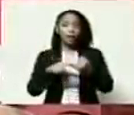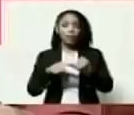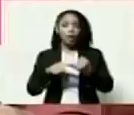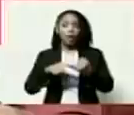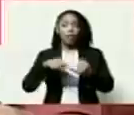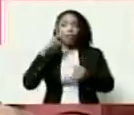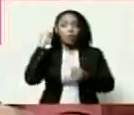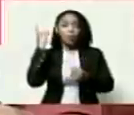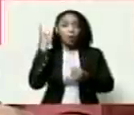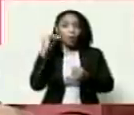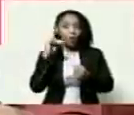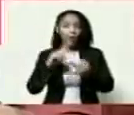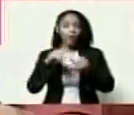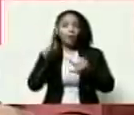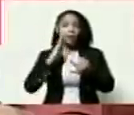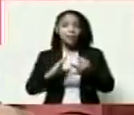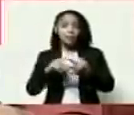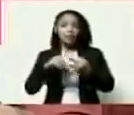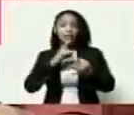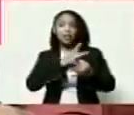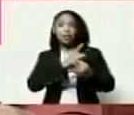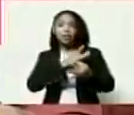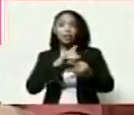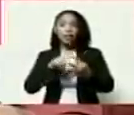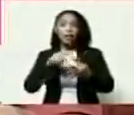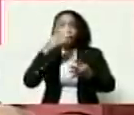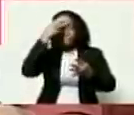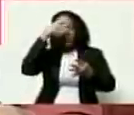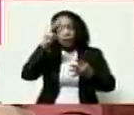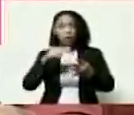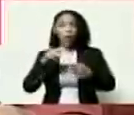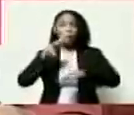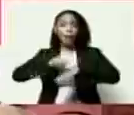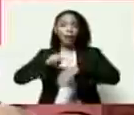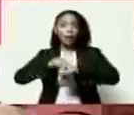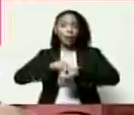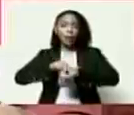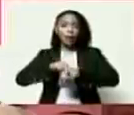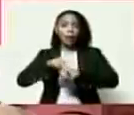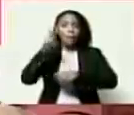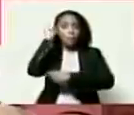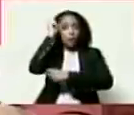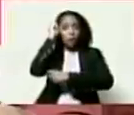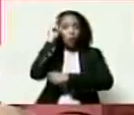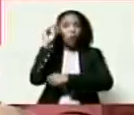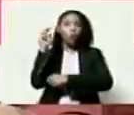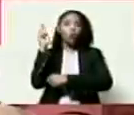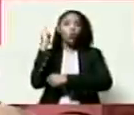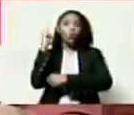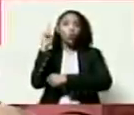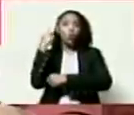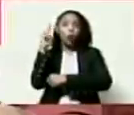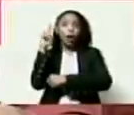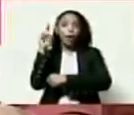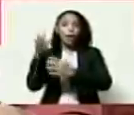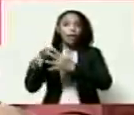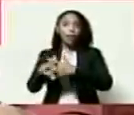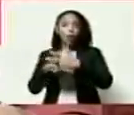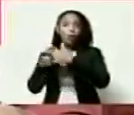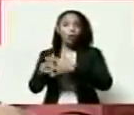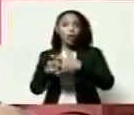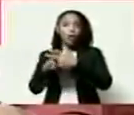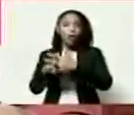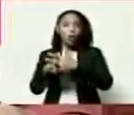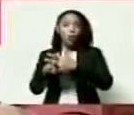de Brasil, de Chile, México, Paraguay, Perú, Uruguay, Estados Unidos,